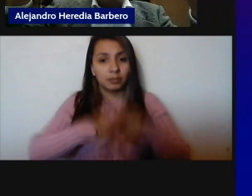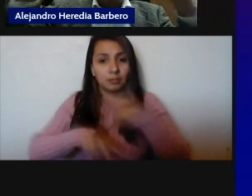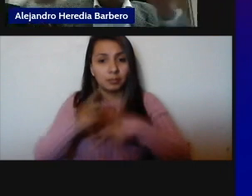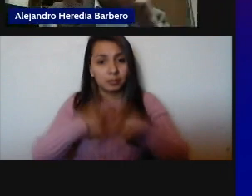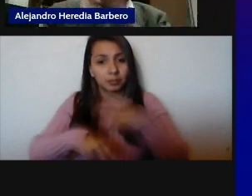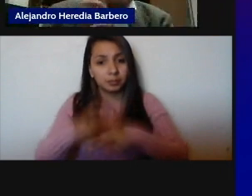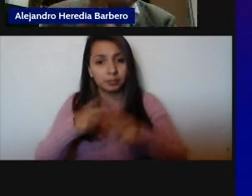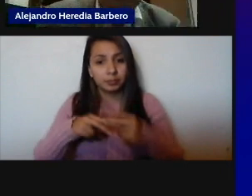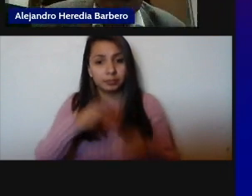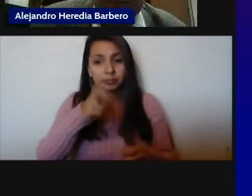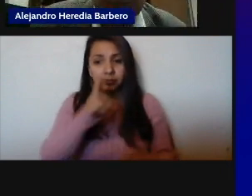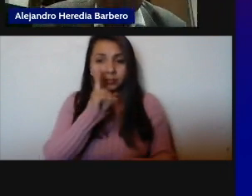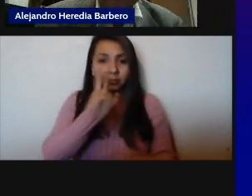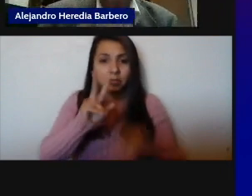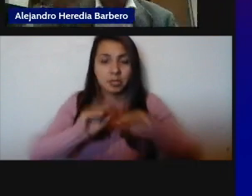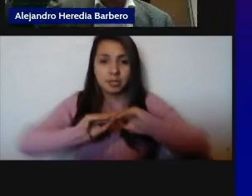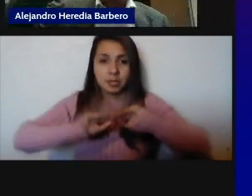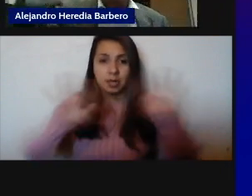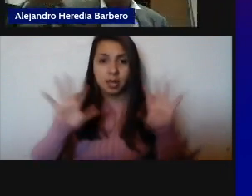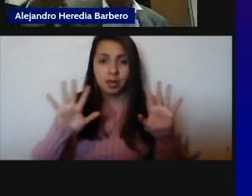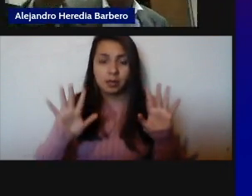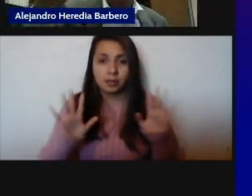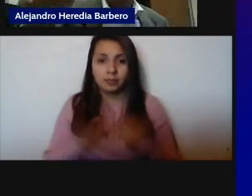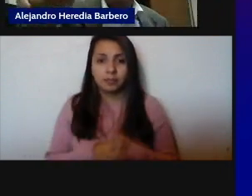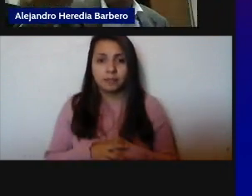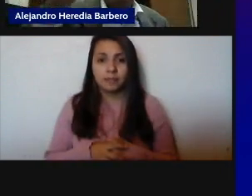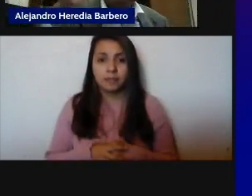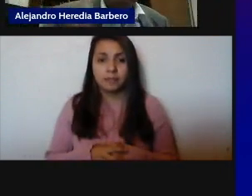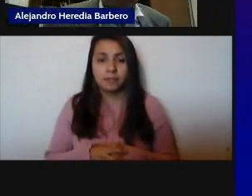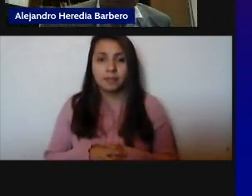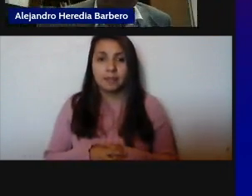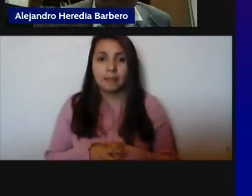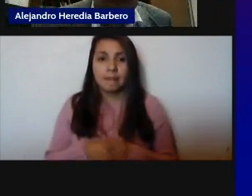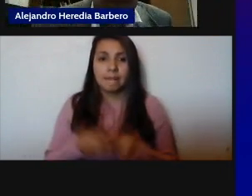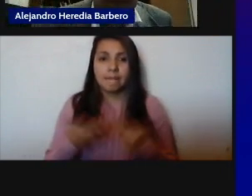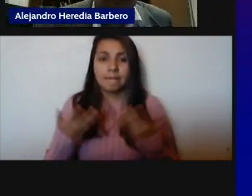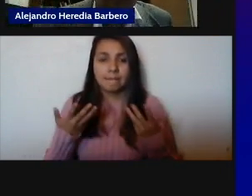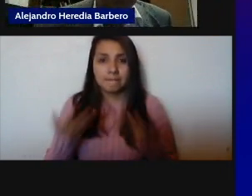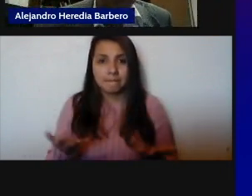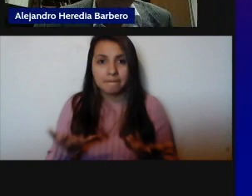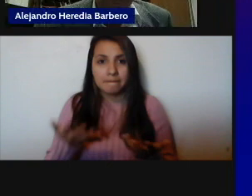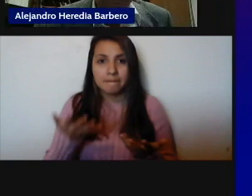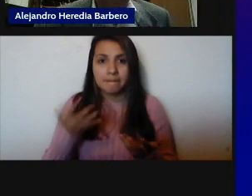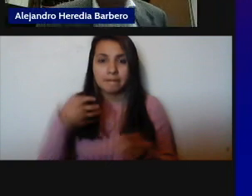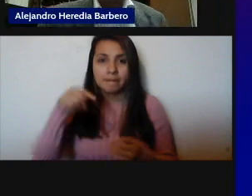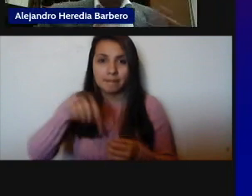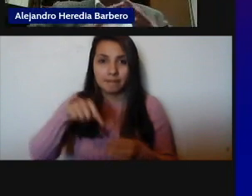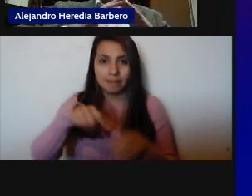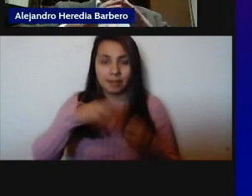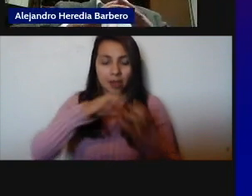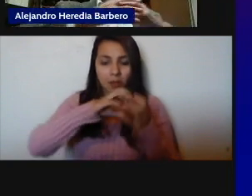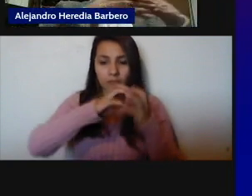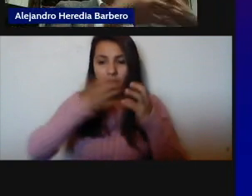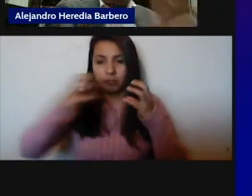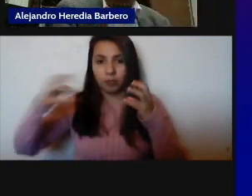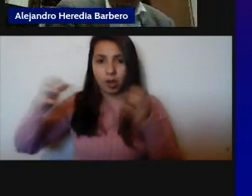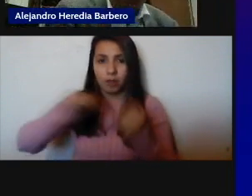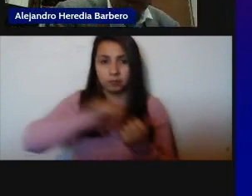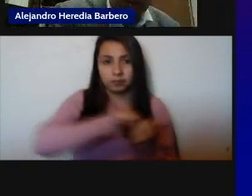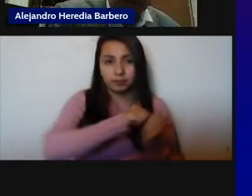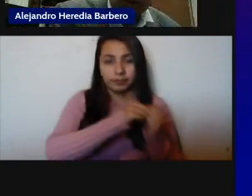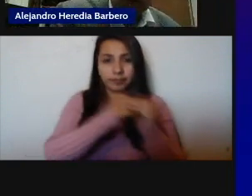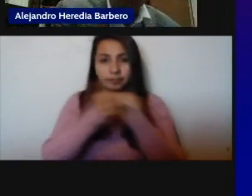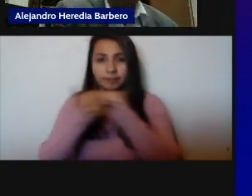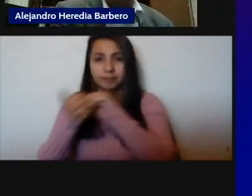masa molecular, en este esquema, lo estamos observando experimentalmente. Entonces,